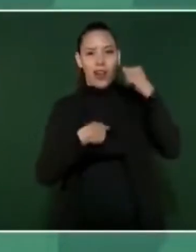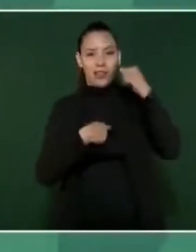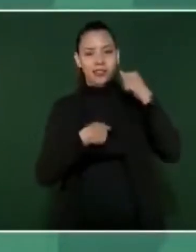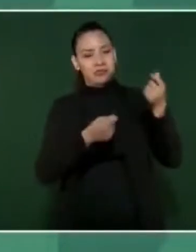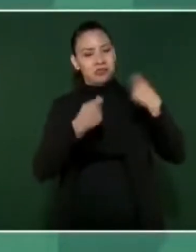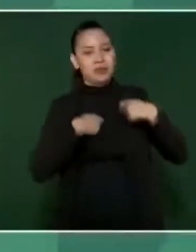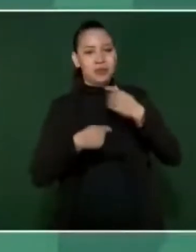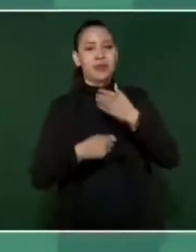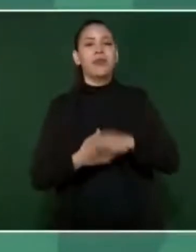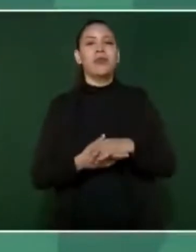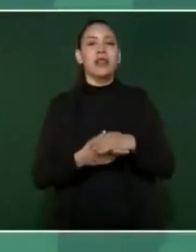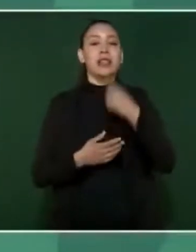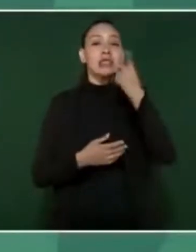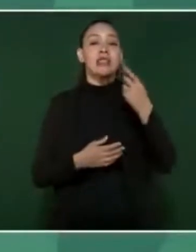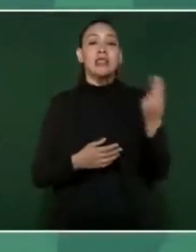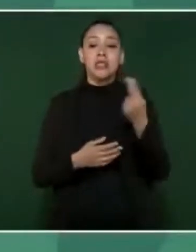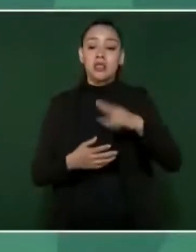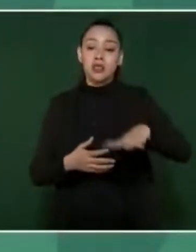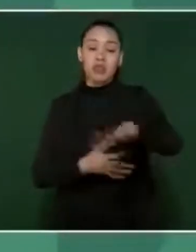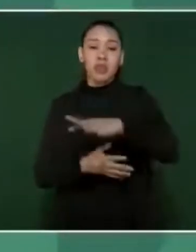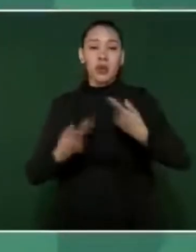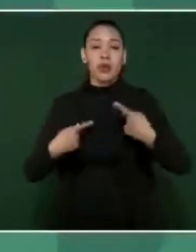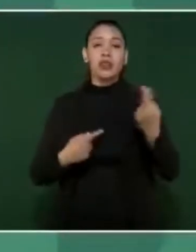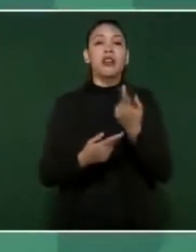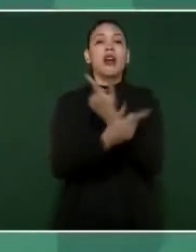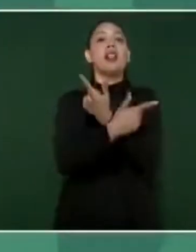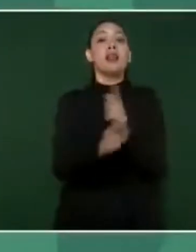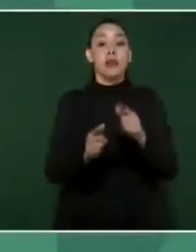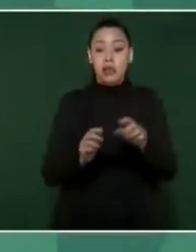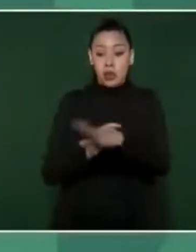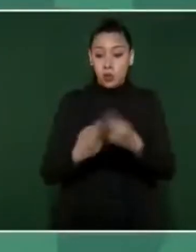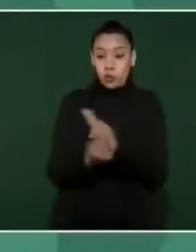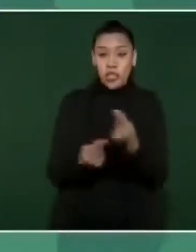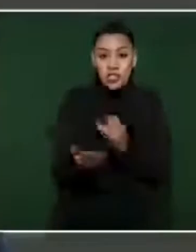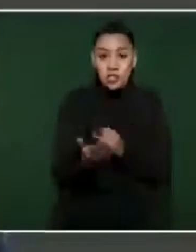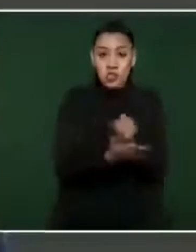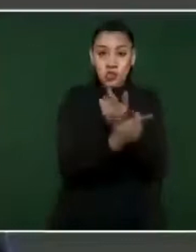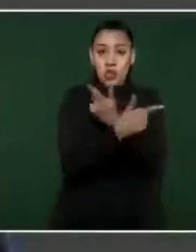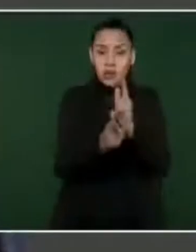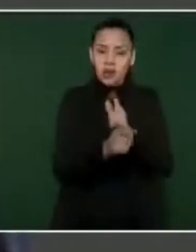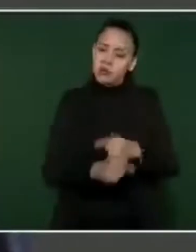el pueblo que quiere ser libre lo será. Y eso fue lo que demostró